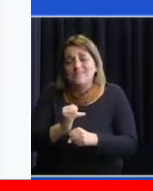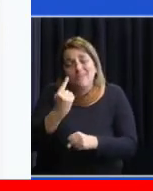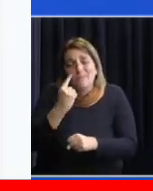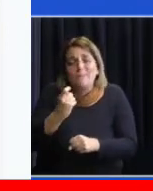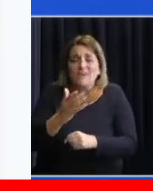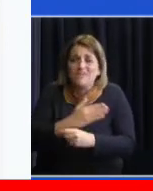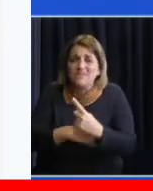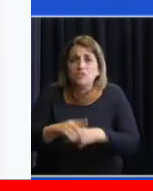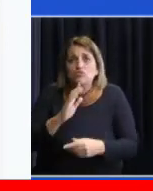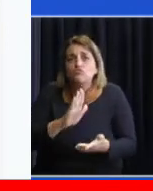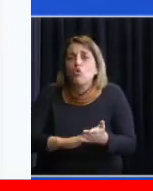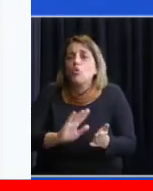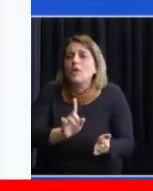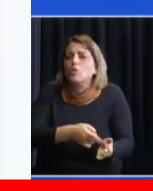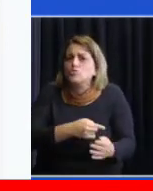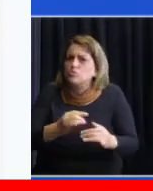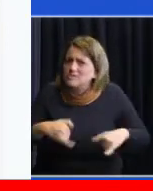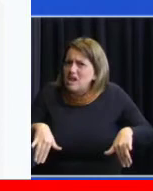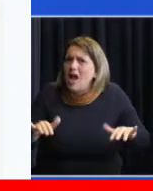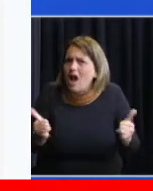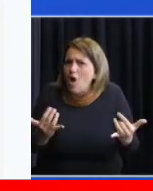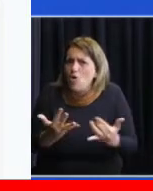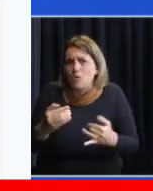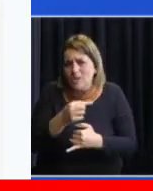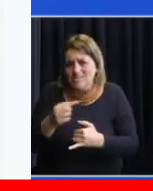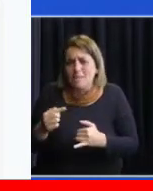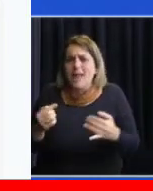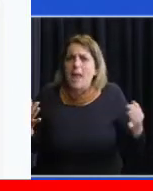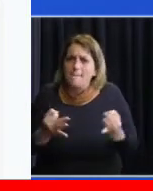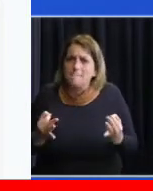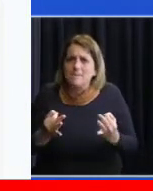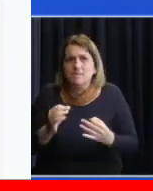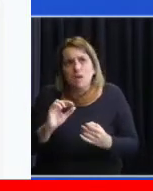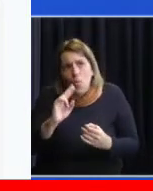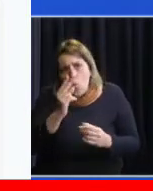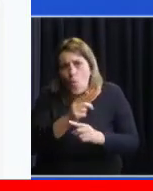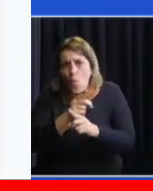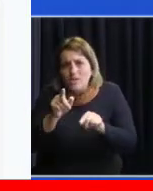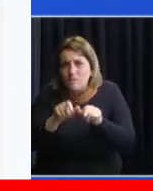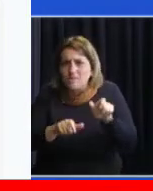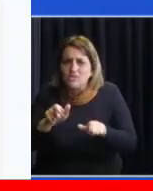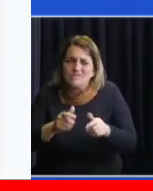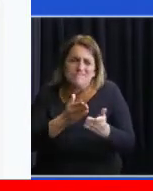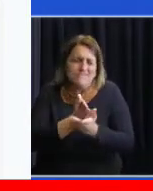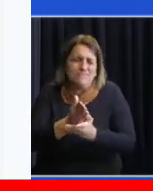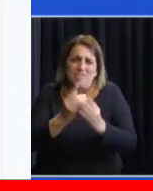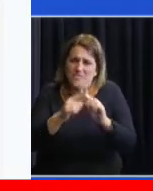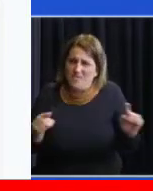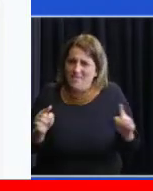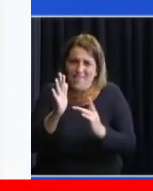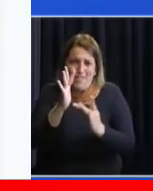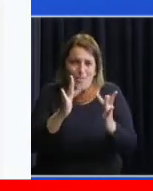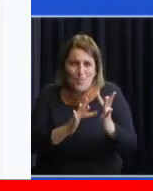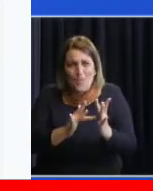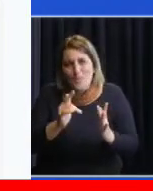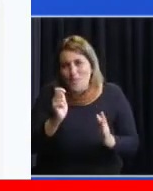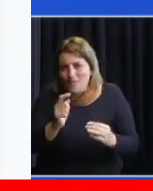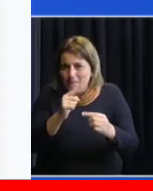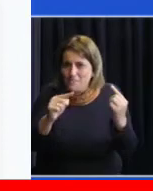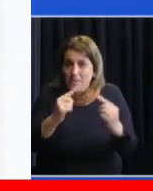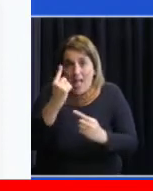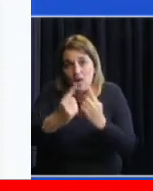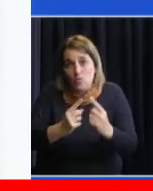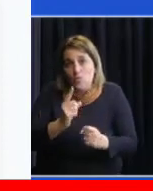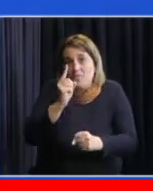fueron positivos, totalizando en 501 los casos totales desde el 13 de marzo, día en que